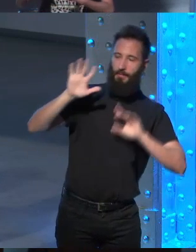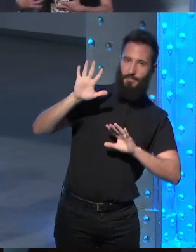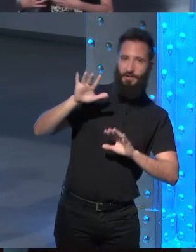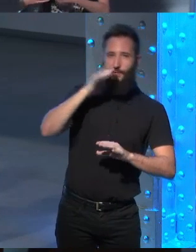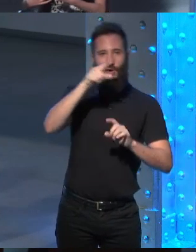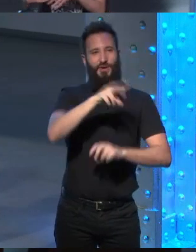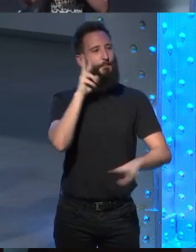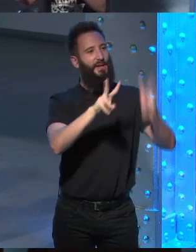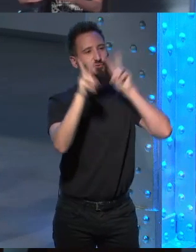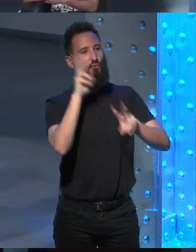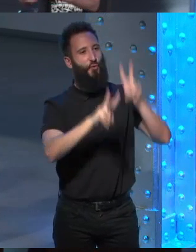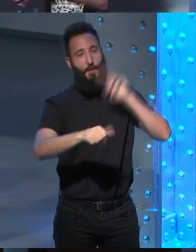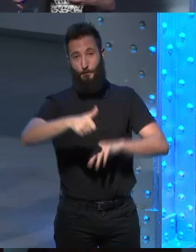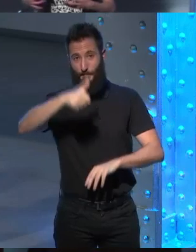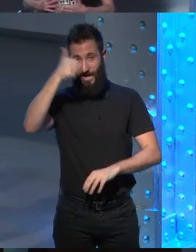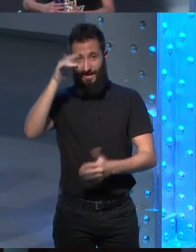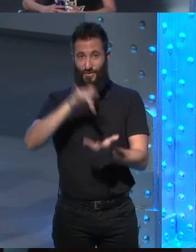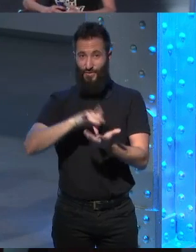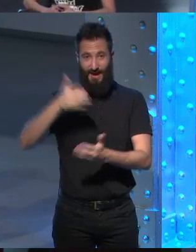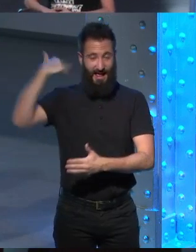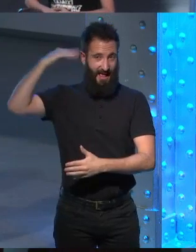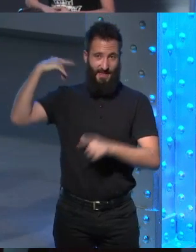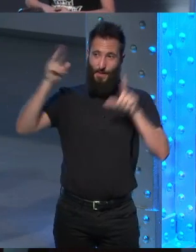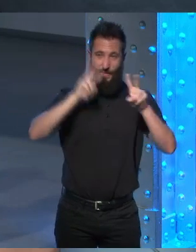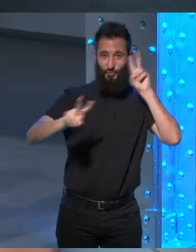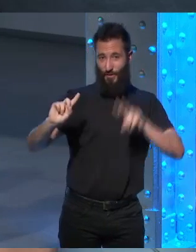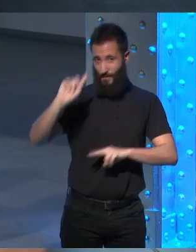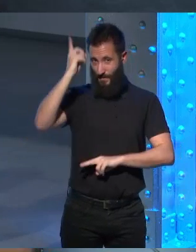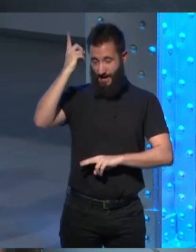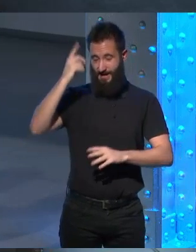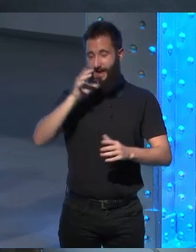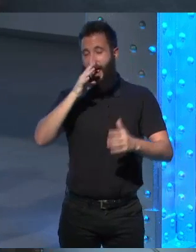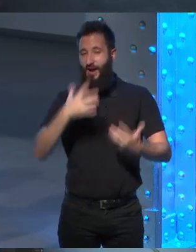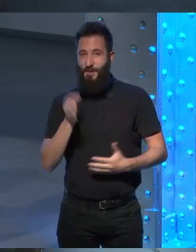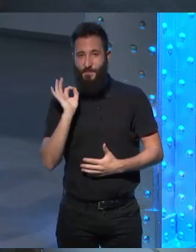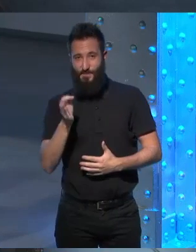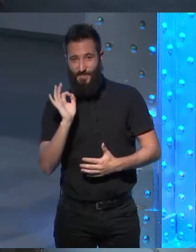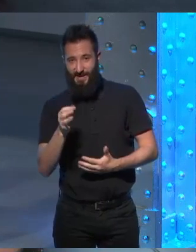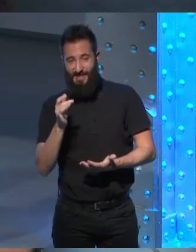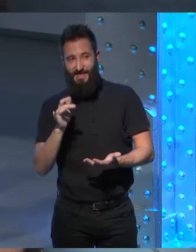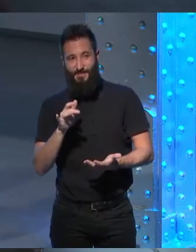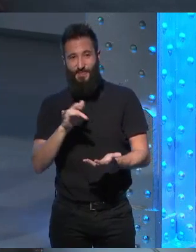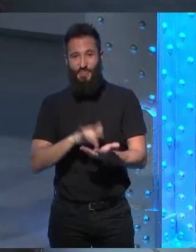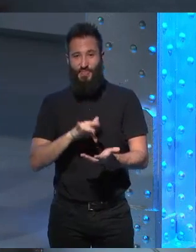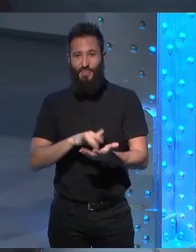más visual, entonces en aquel momento era lo más visual que teníamos, ¿no? Y sí que es verdad que metes un poco... Efectivamente no te molestas